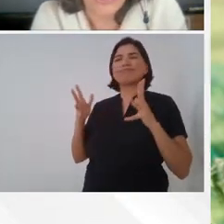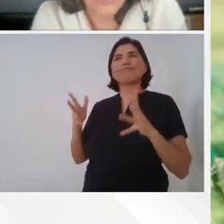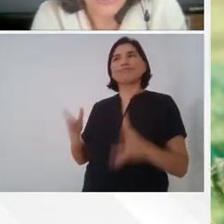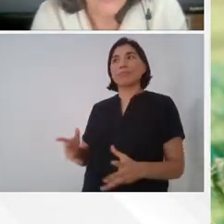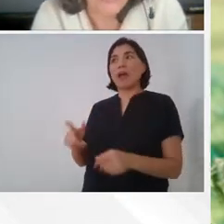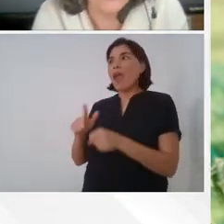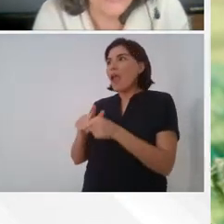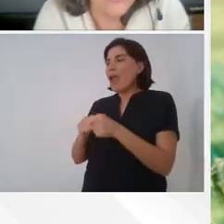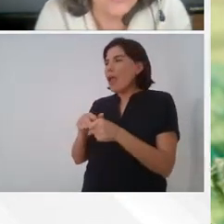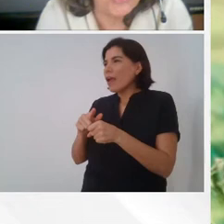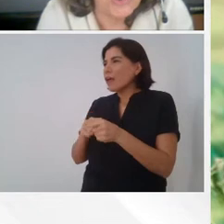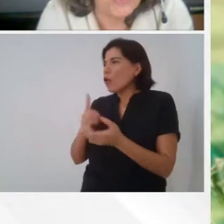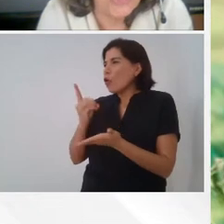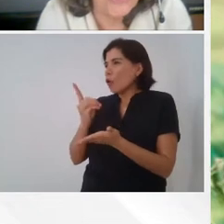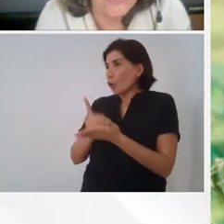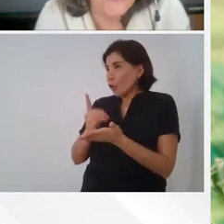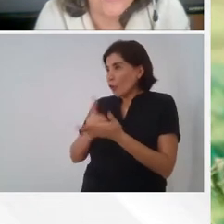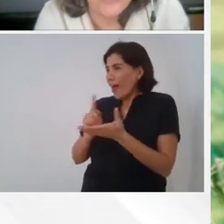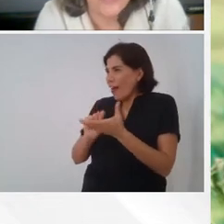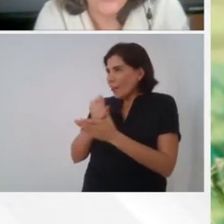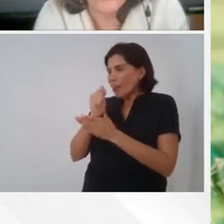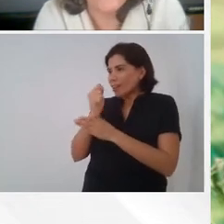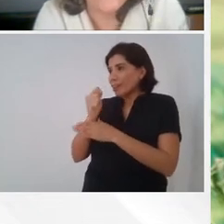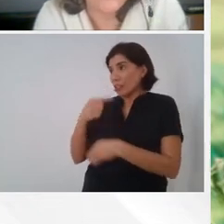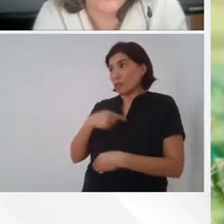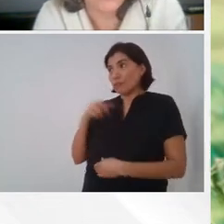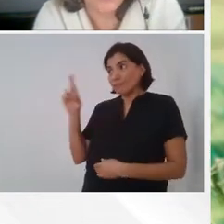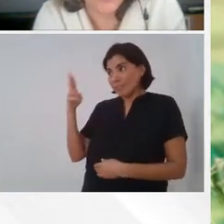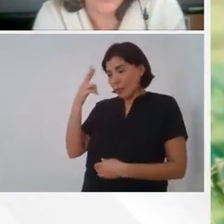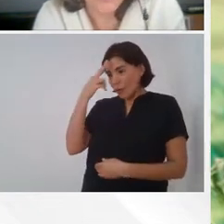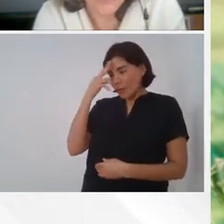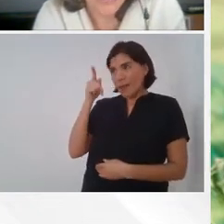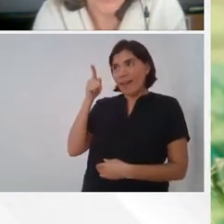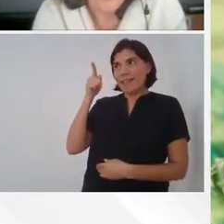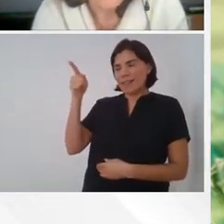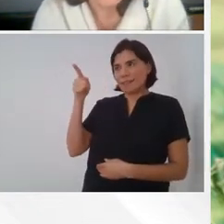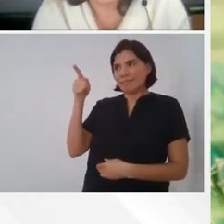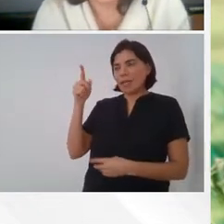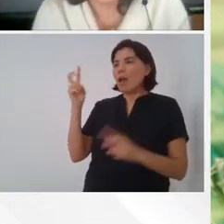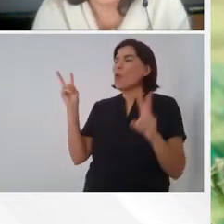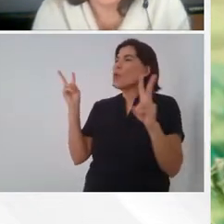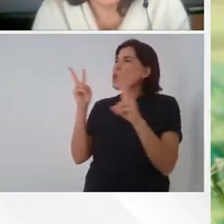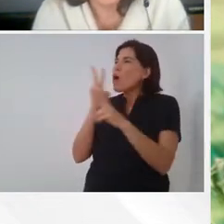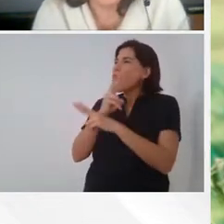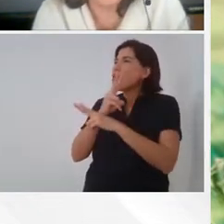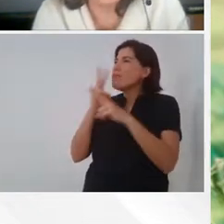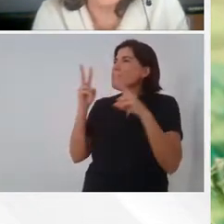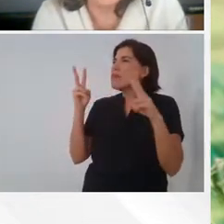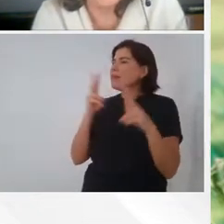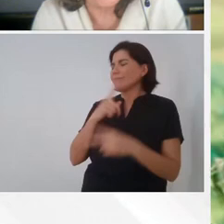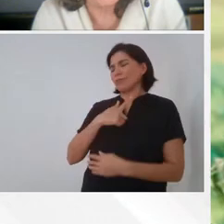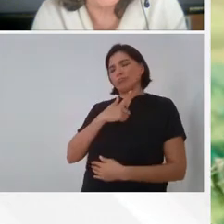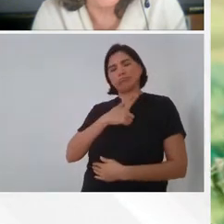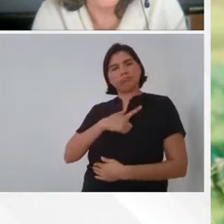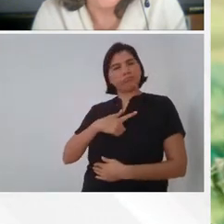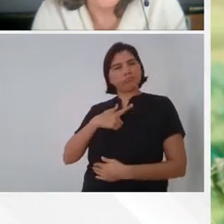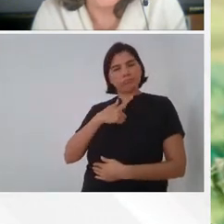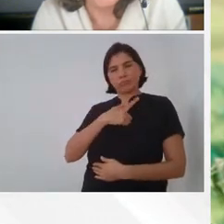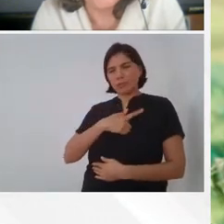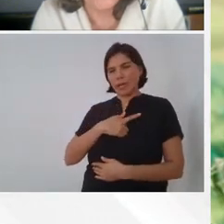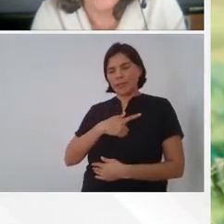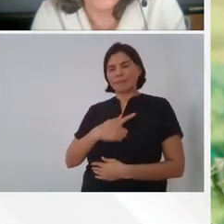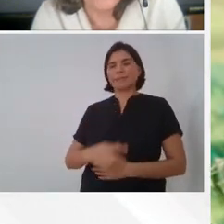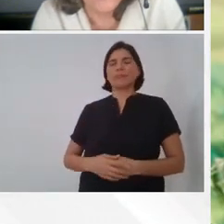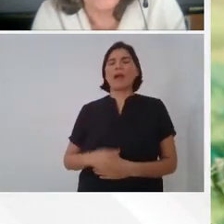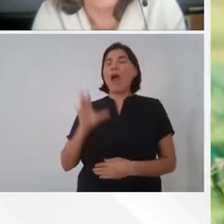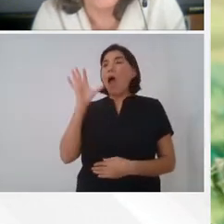ti y me gustará mucho el ruido del viento en el trigo. El zorro permaneció en silencio y